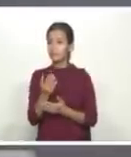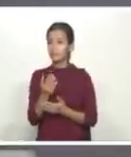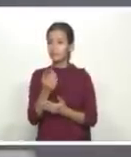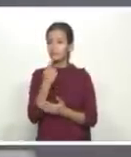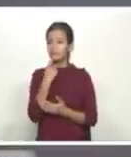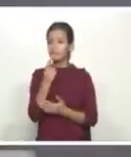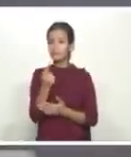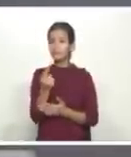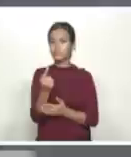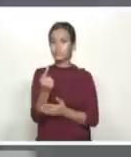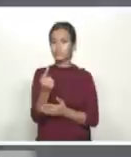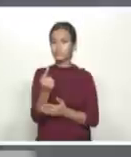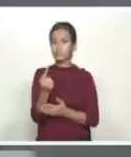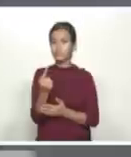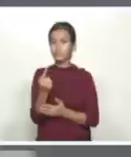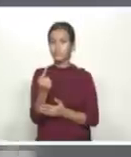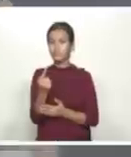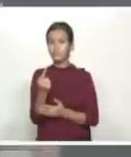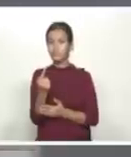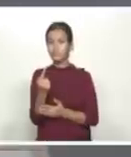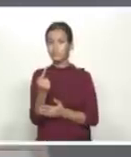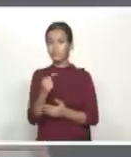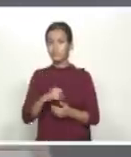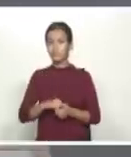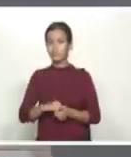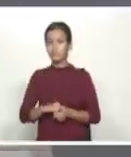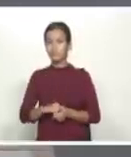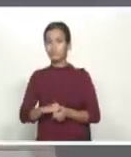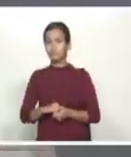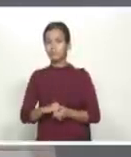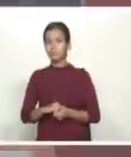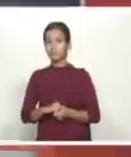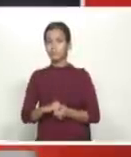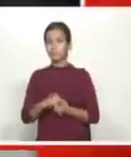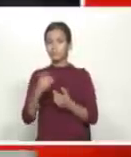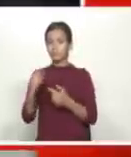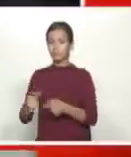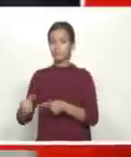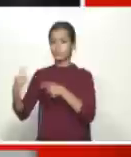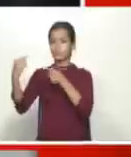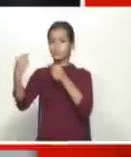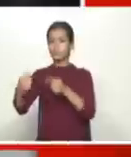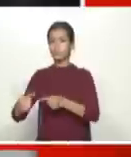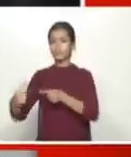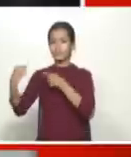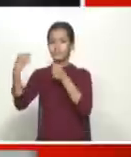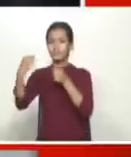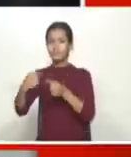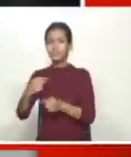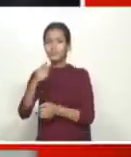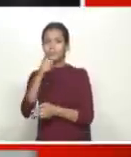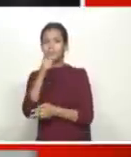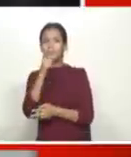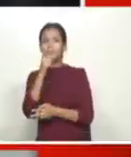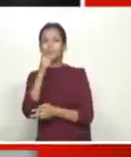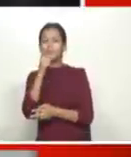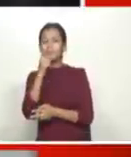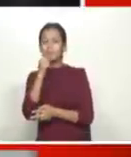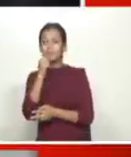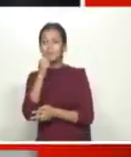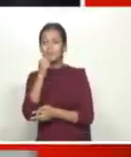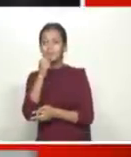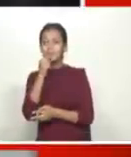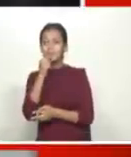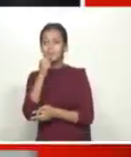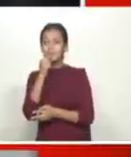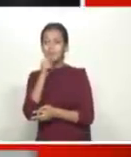Boulevard Morazán. Tú has ido a escuchar tríos en el Boulevard Morazán. ¿Quién pide la música? El que la paga,